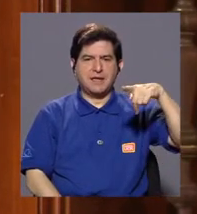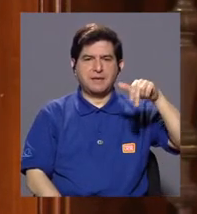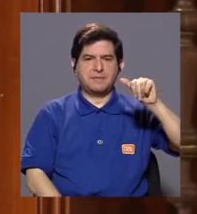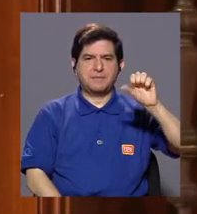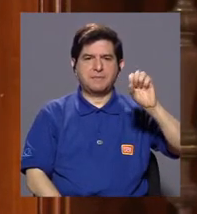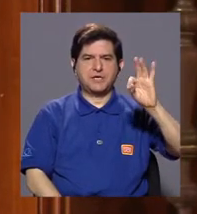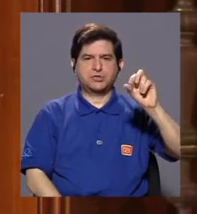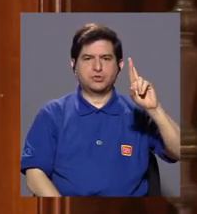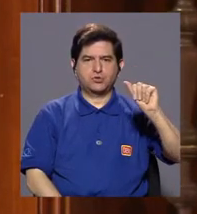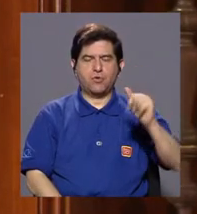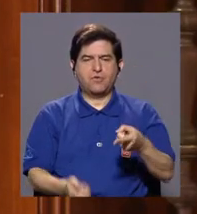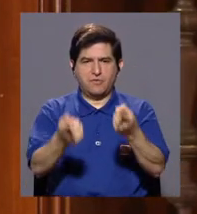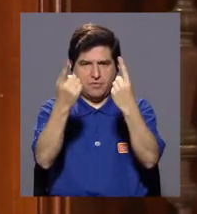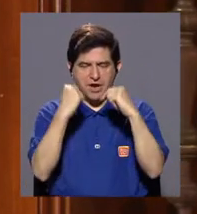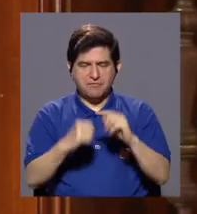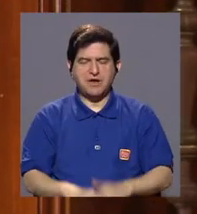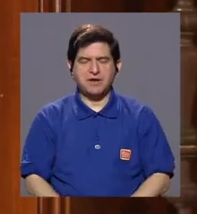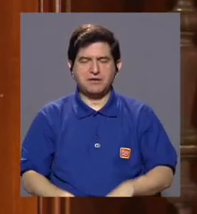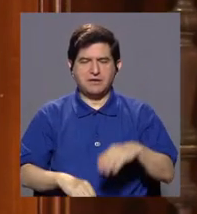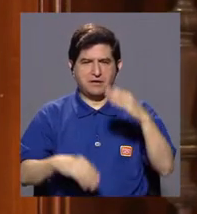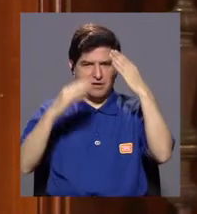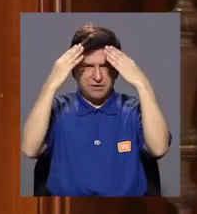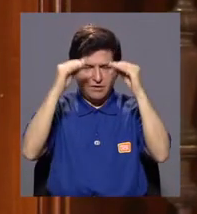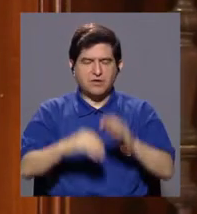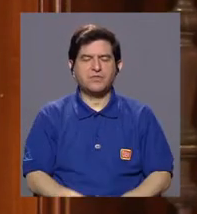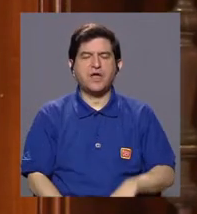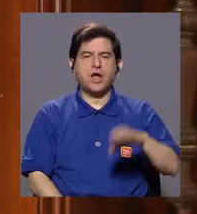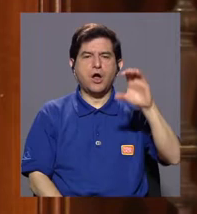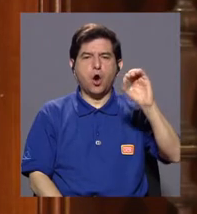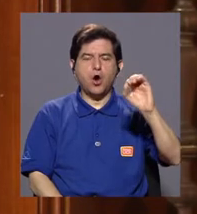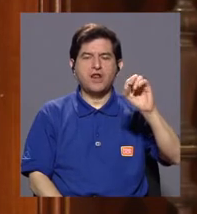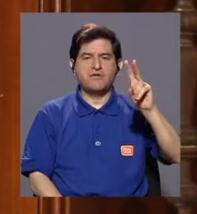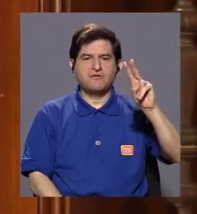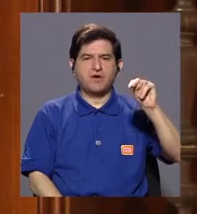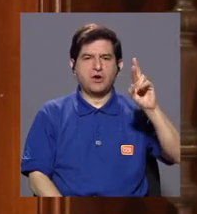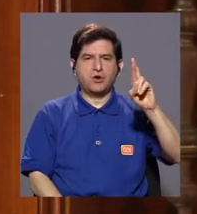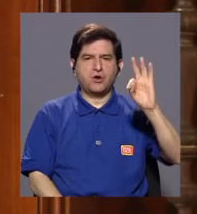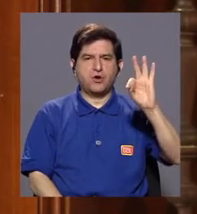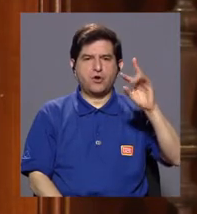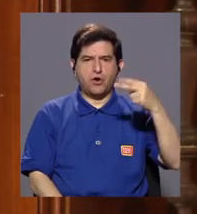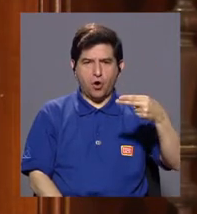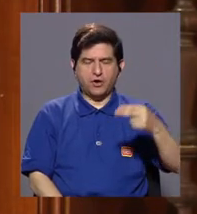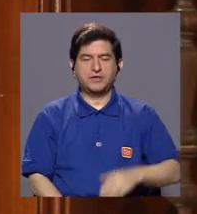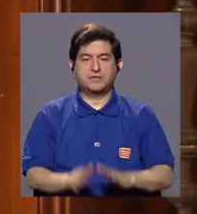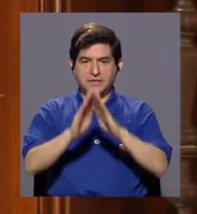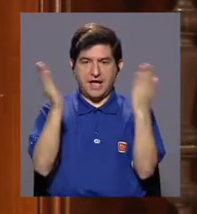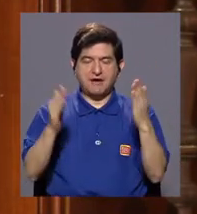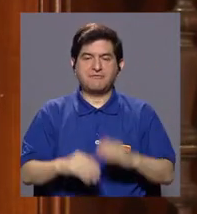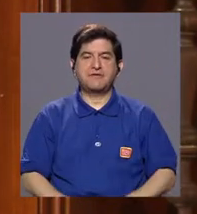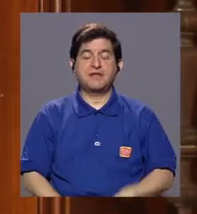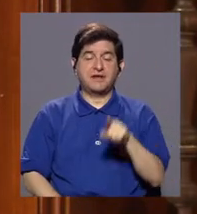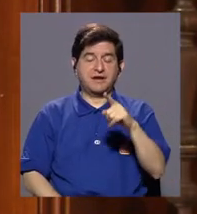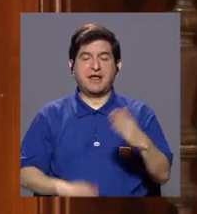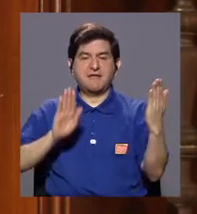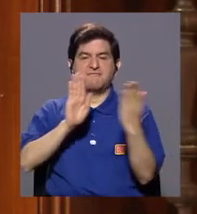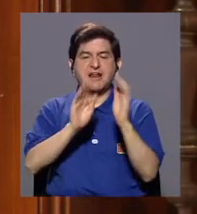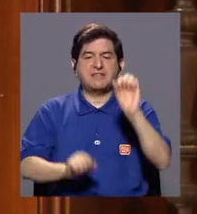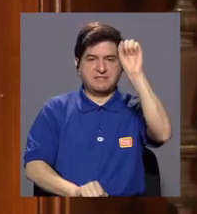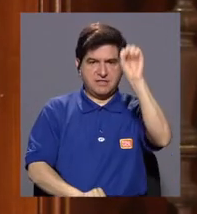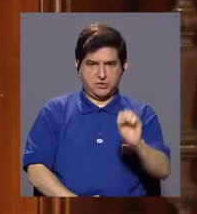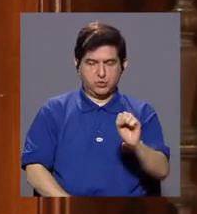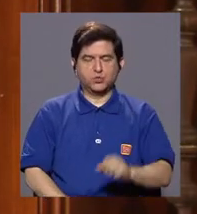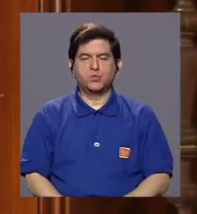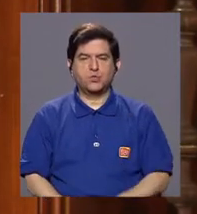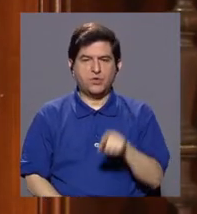el que había venido aquí con instrucciones de Oliver North a abrir el Frente Sur. O sea, los